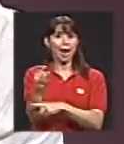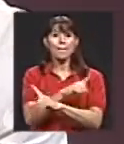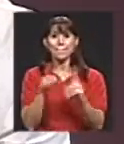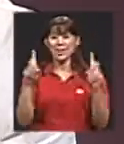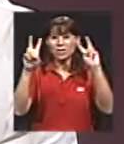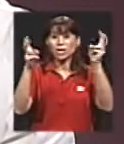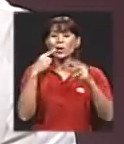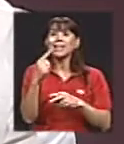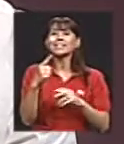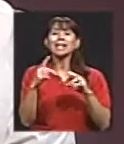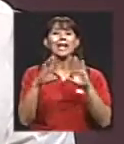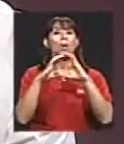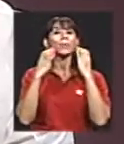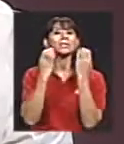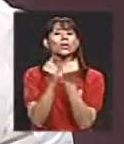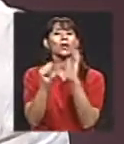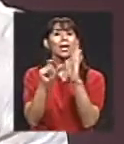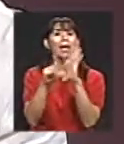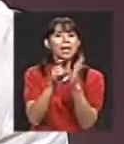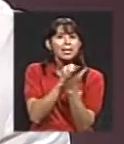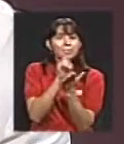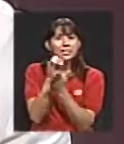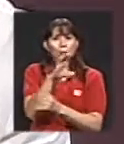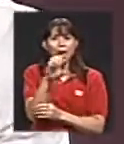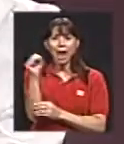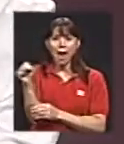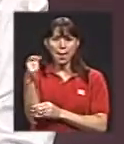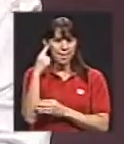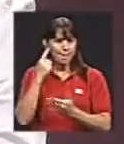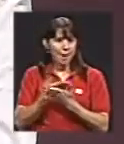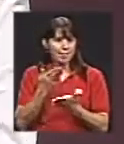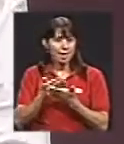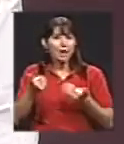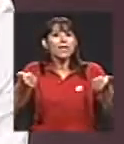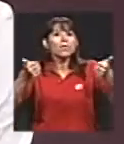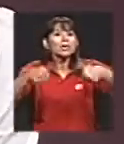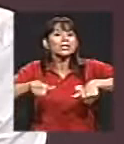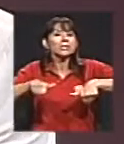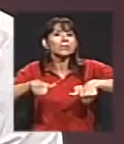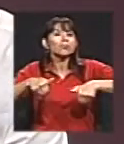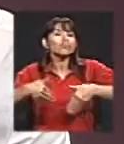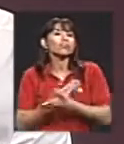periodista es comisión legislativa que investigó la caja plantea renovación de pacto con la seguridad social